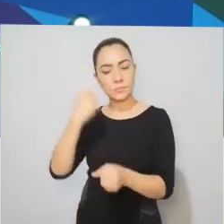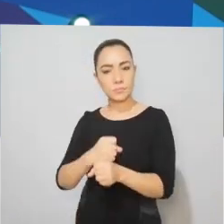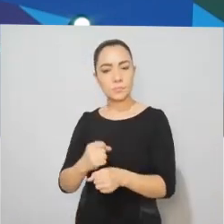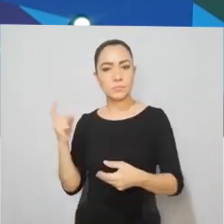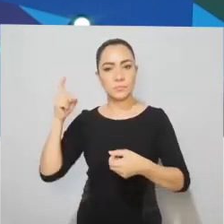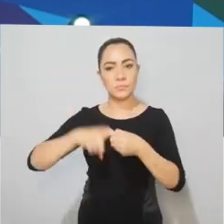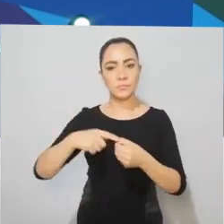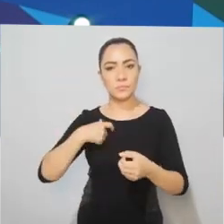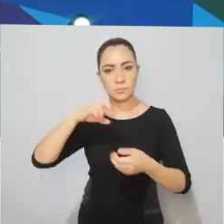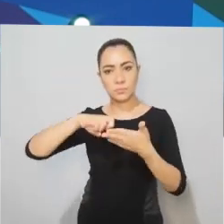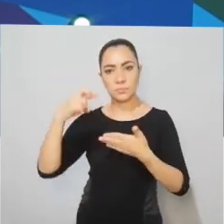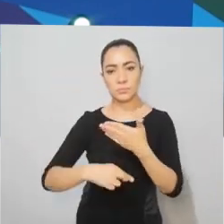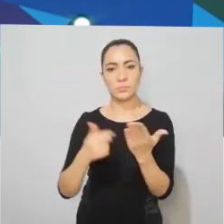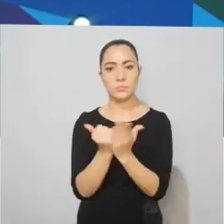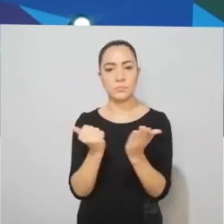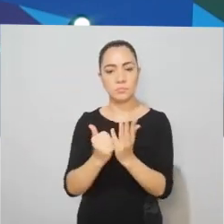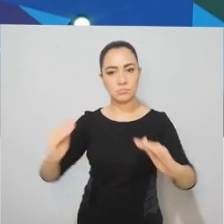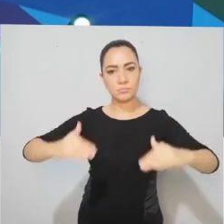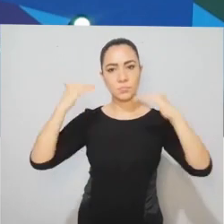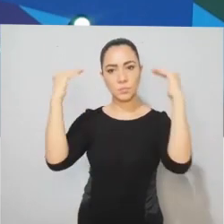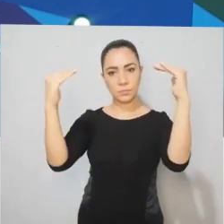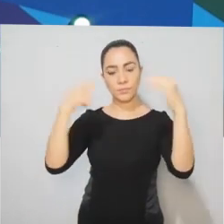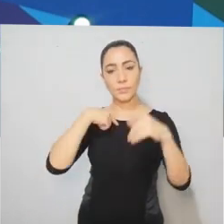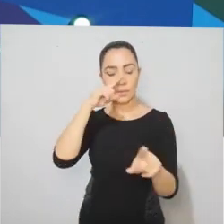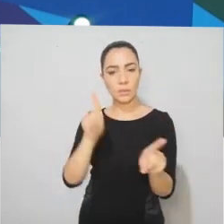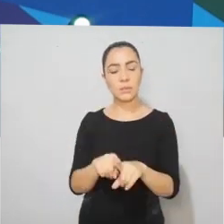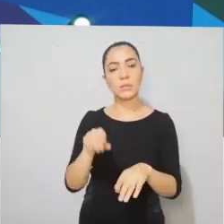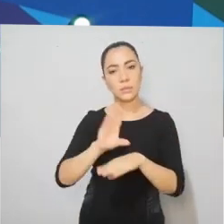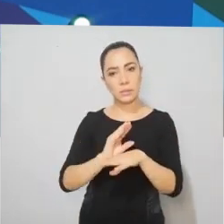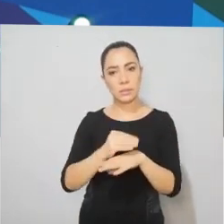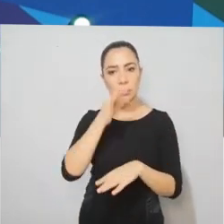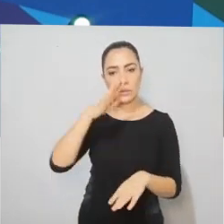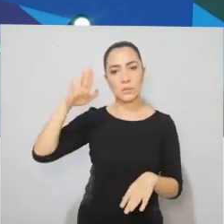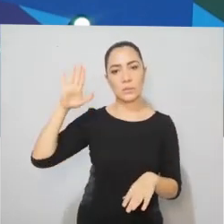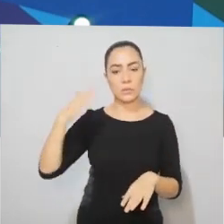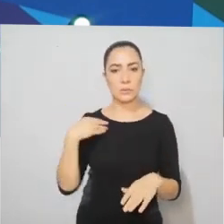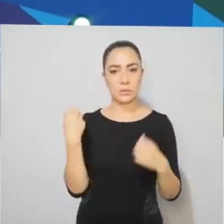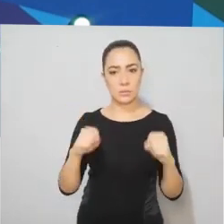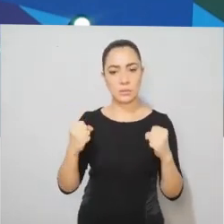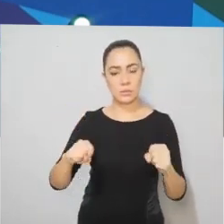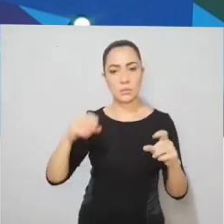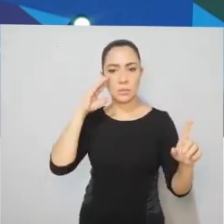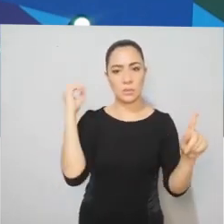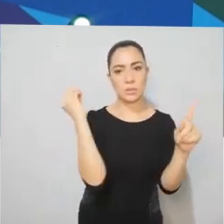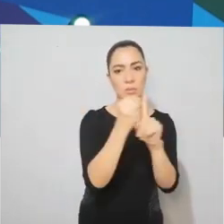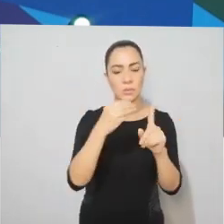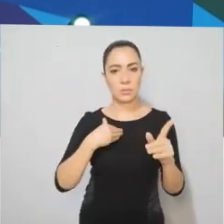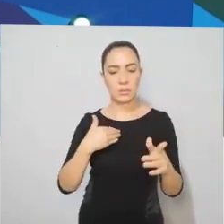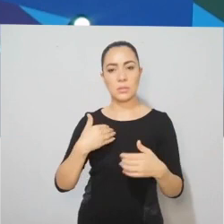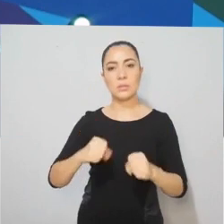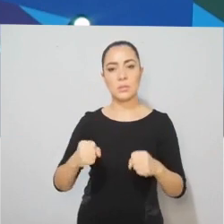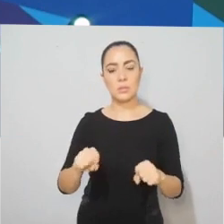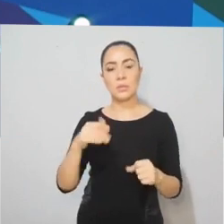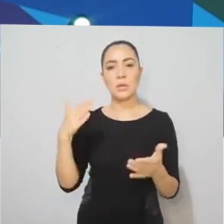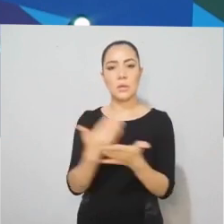programa académico fuera de alta calidad, permitiendo cumplir los objetivos propuestos y llegar a